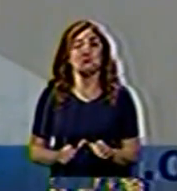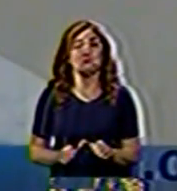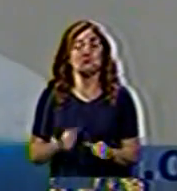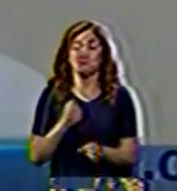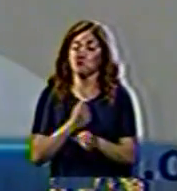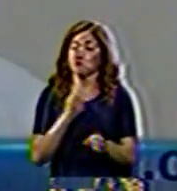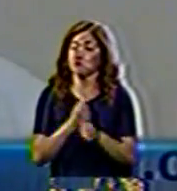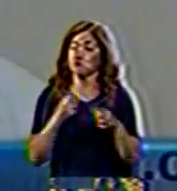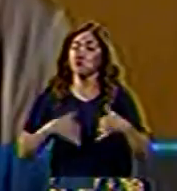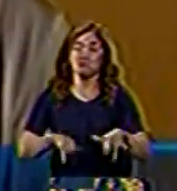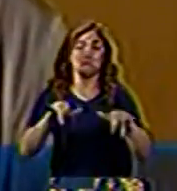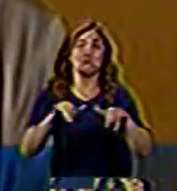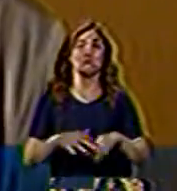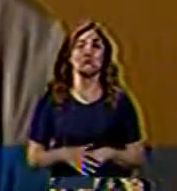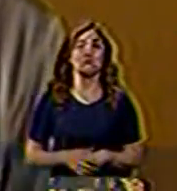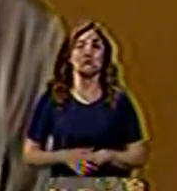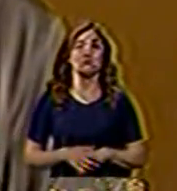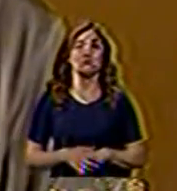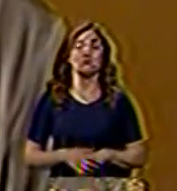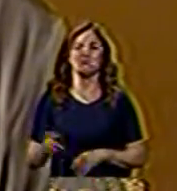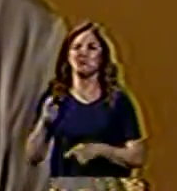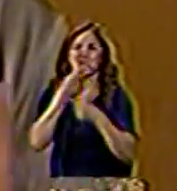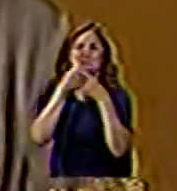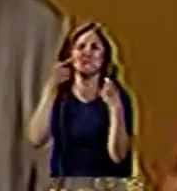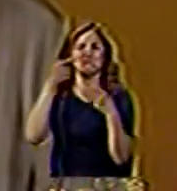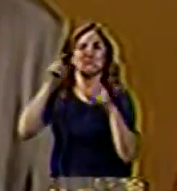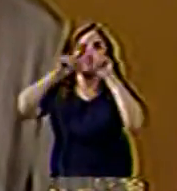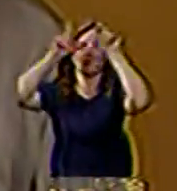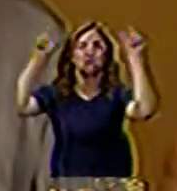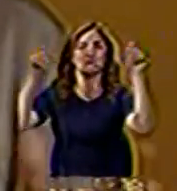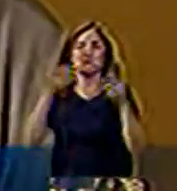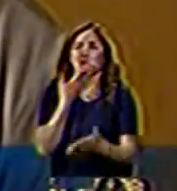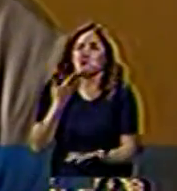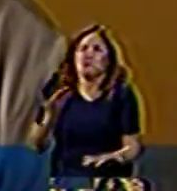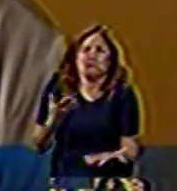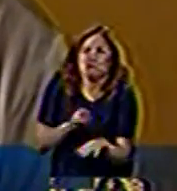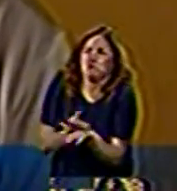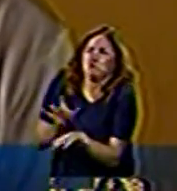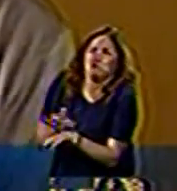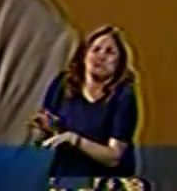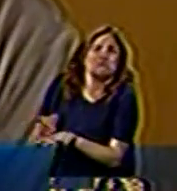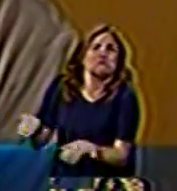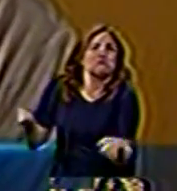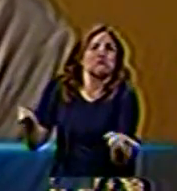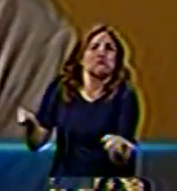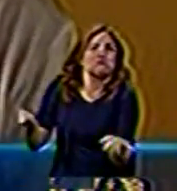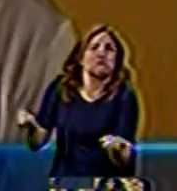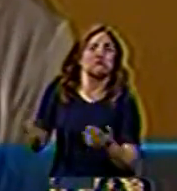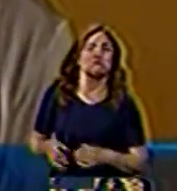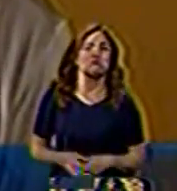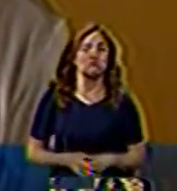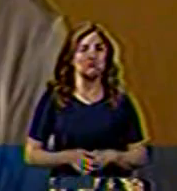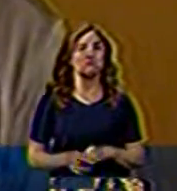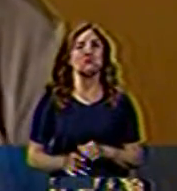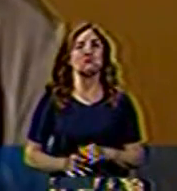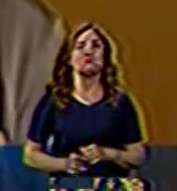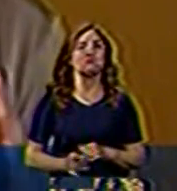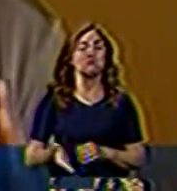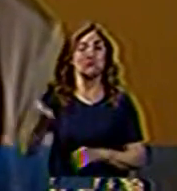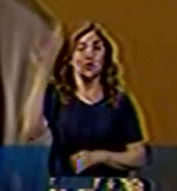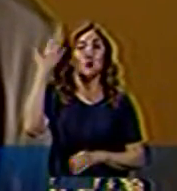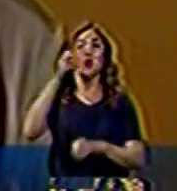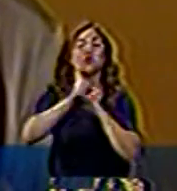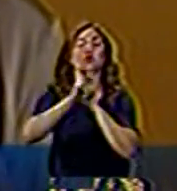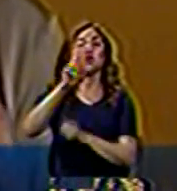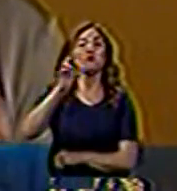empleo se sostiene. Es falso lo que dicen los empresarios, que se viene una ola de despidos si se da esto. Ya hubo anteriormente,